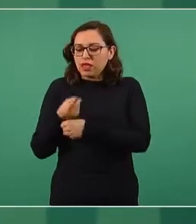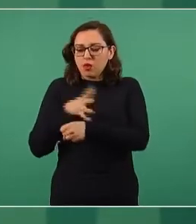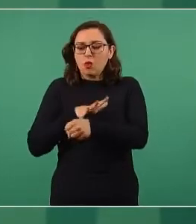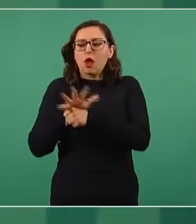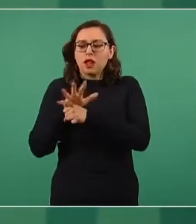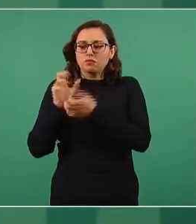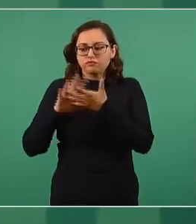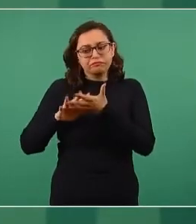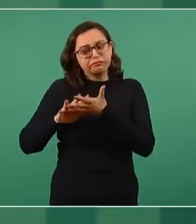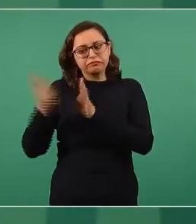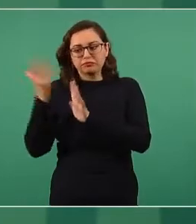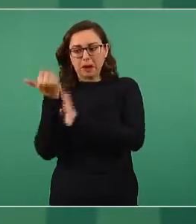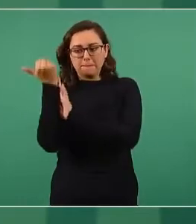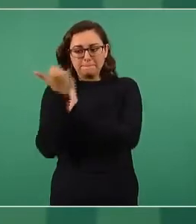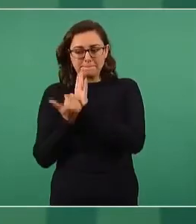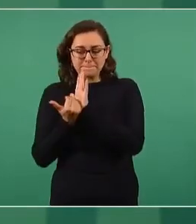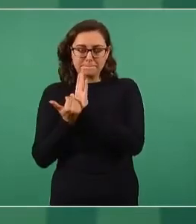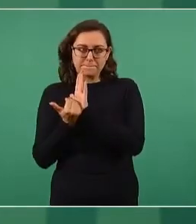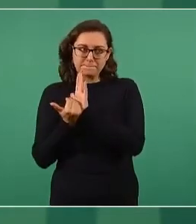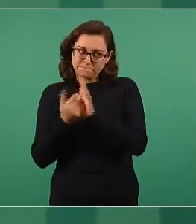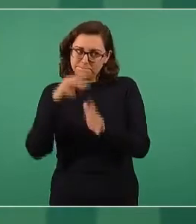violencia.